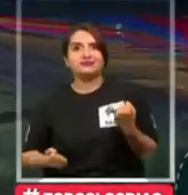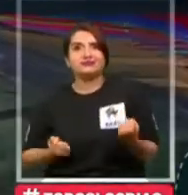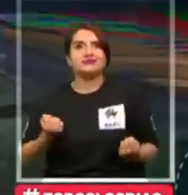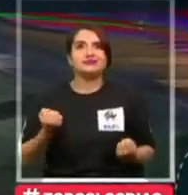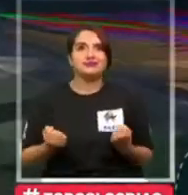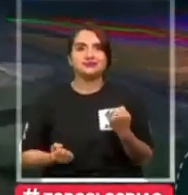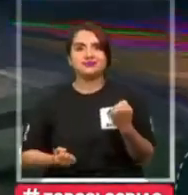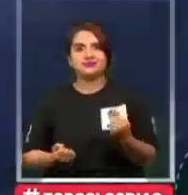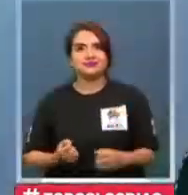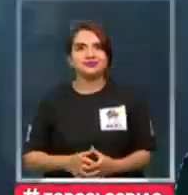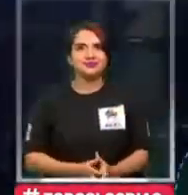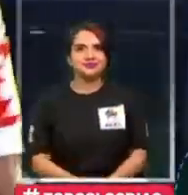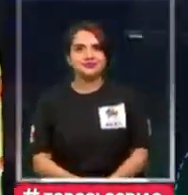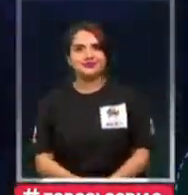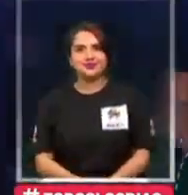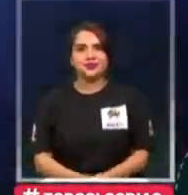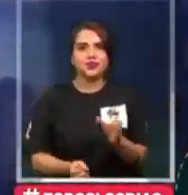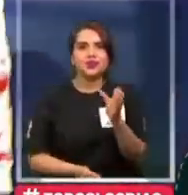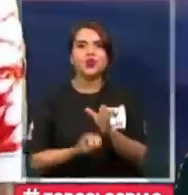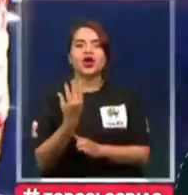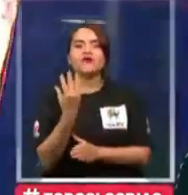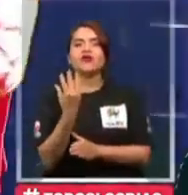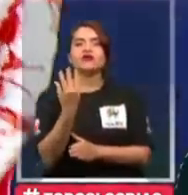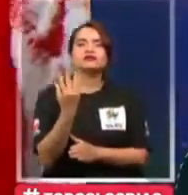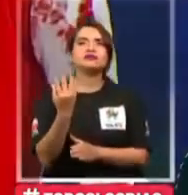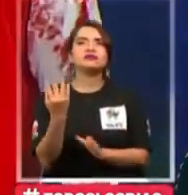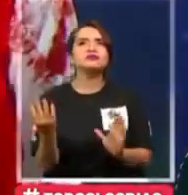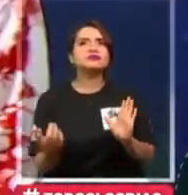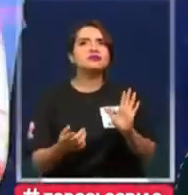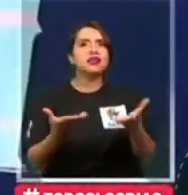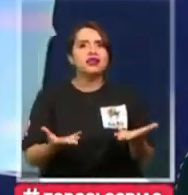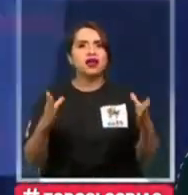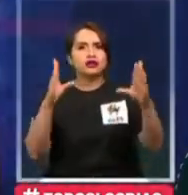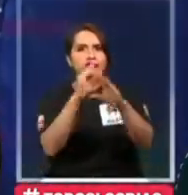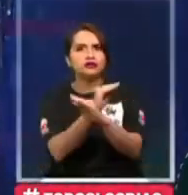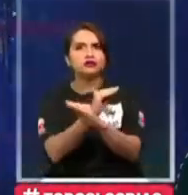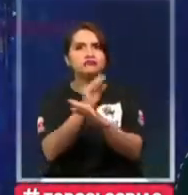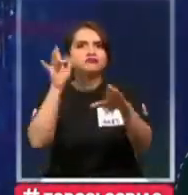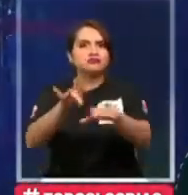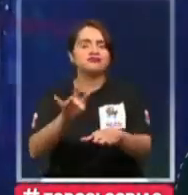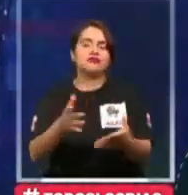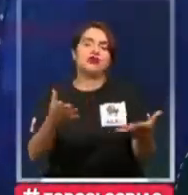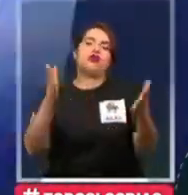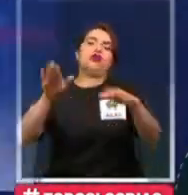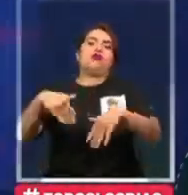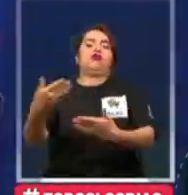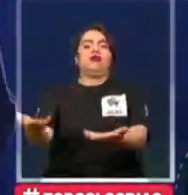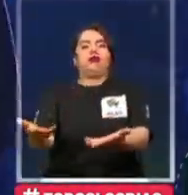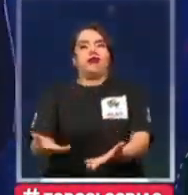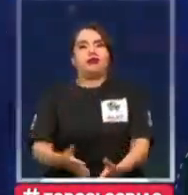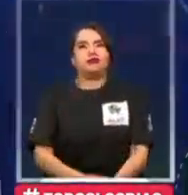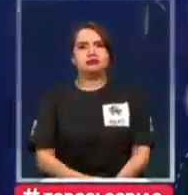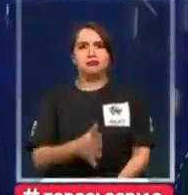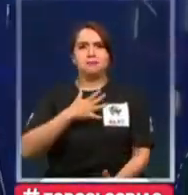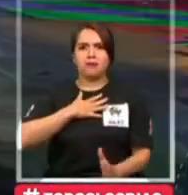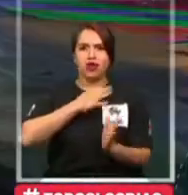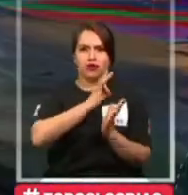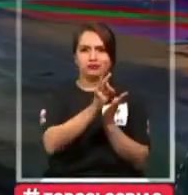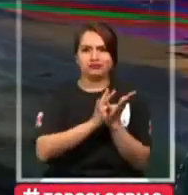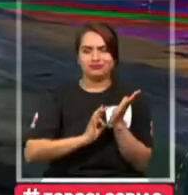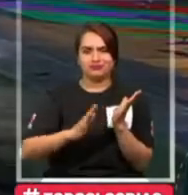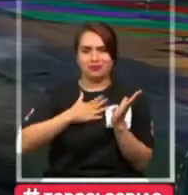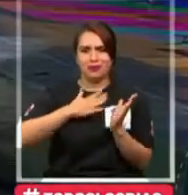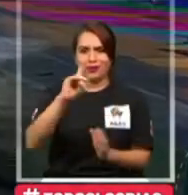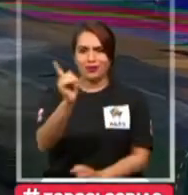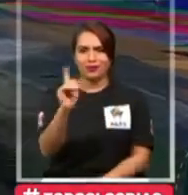Estamos todos juntos, porque esta noche te lo voy a enterrar. ¡Oiga! ¡Esa no es la letra mía otra vez!